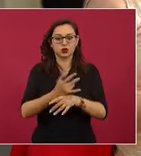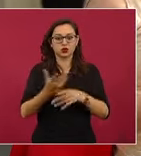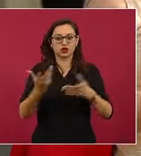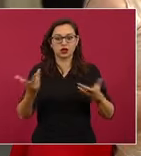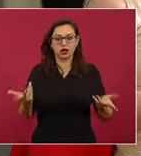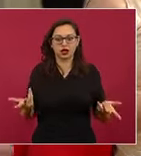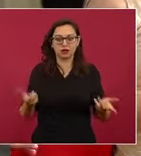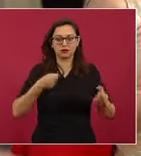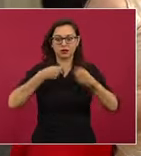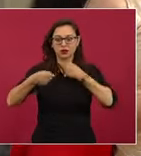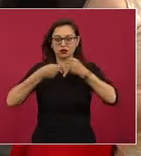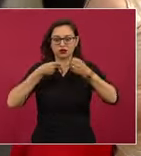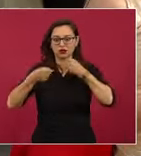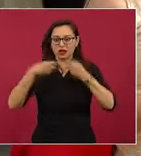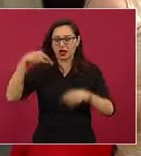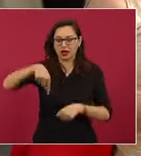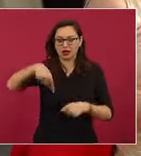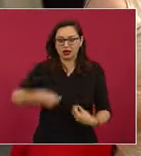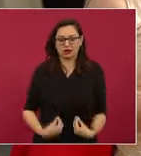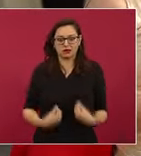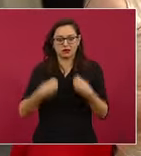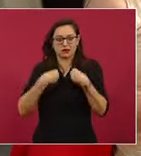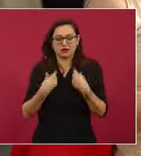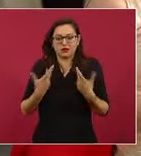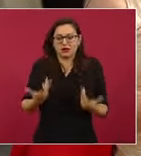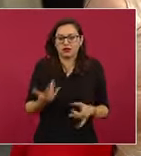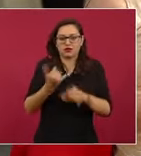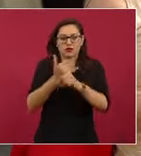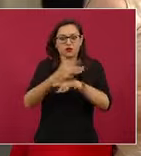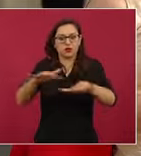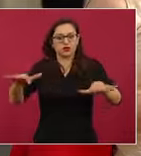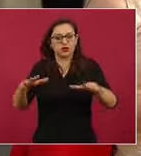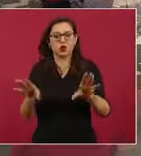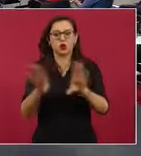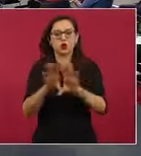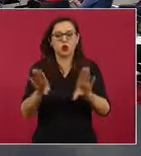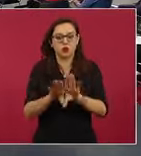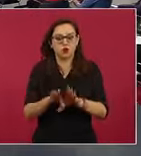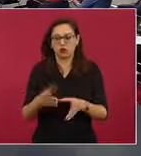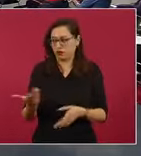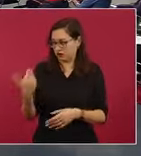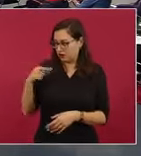y cómo podemos también no dar a conocer la información. Algo que dio a conocer el compañero,